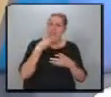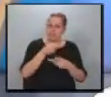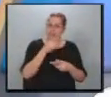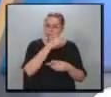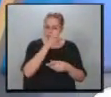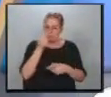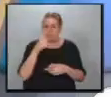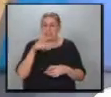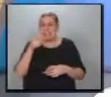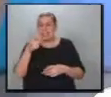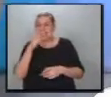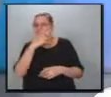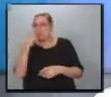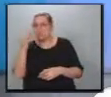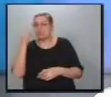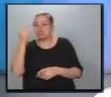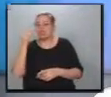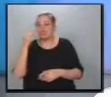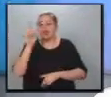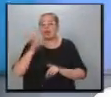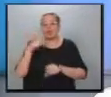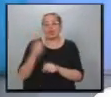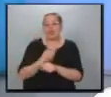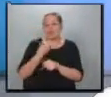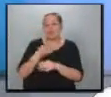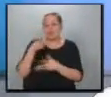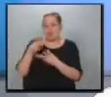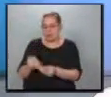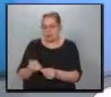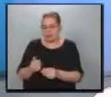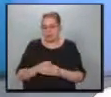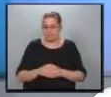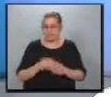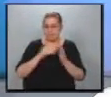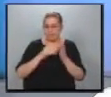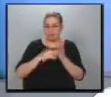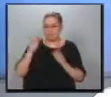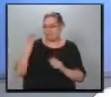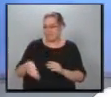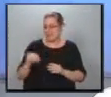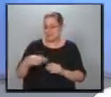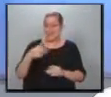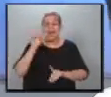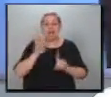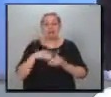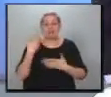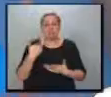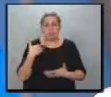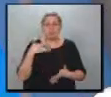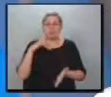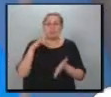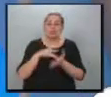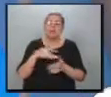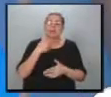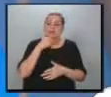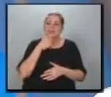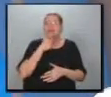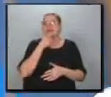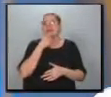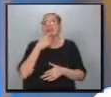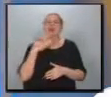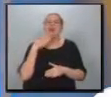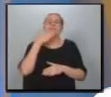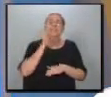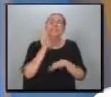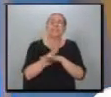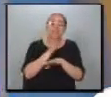200 pesos ya por ahí a algunos les escapa del presupuesto. Por supuesto, pero, bueno, pero de vez en cuando hay que ir al cine. Digamos, es una